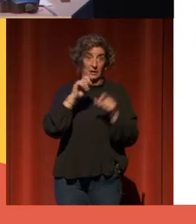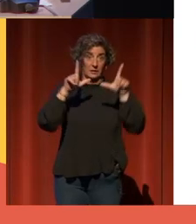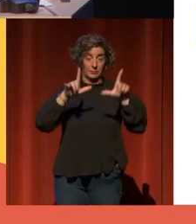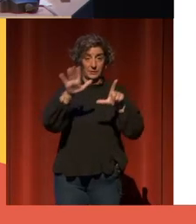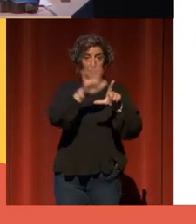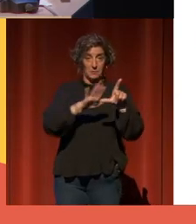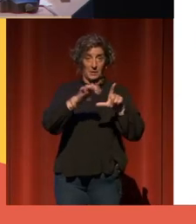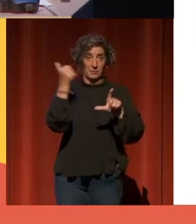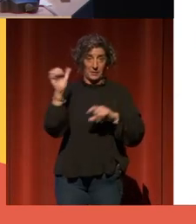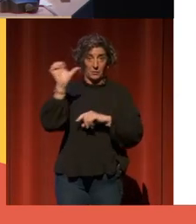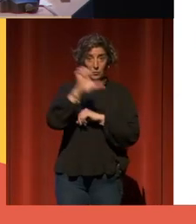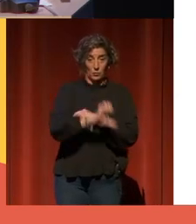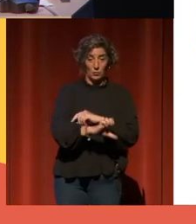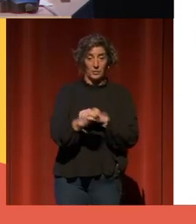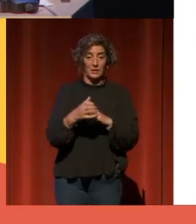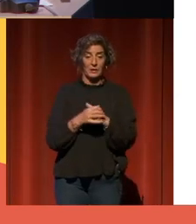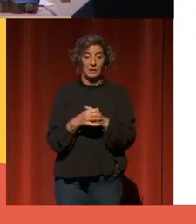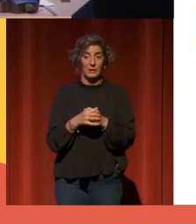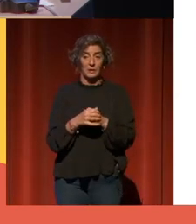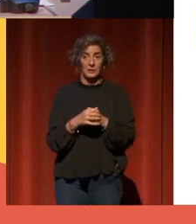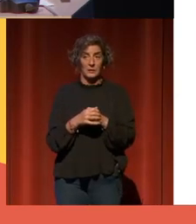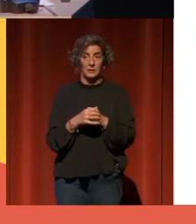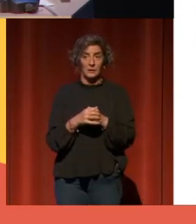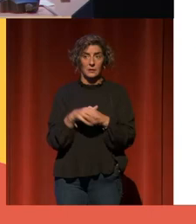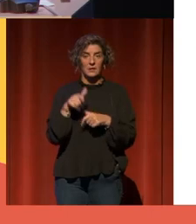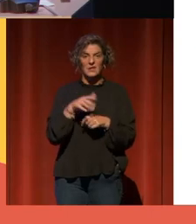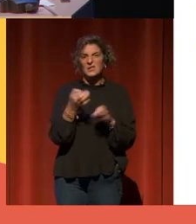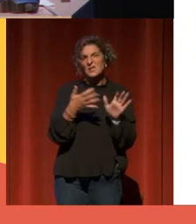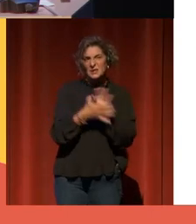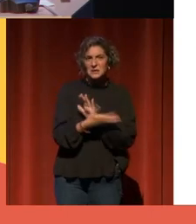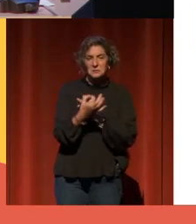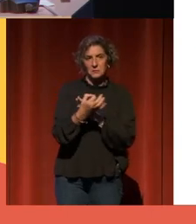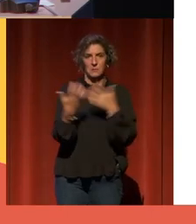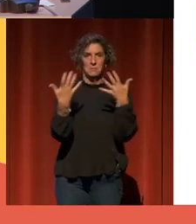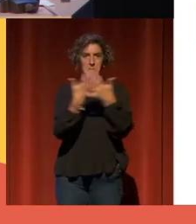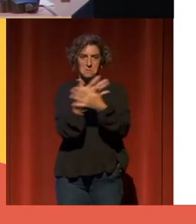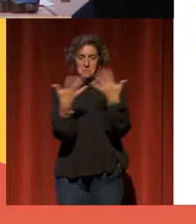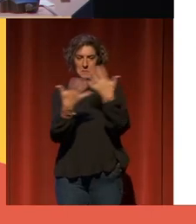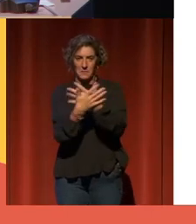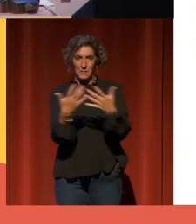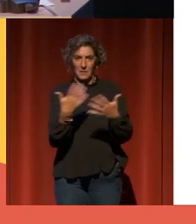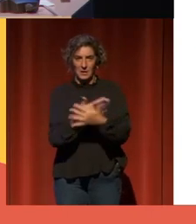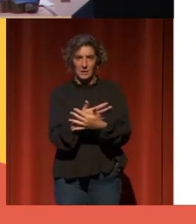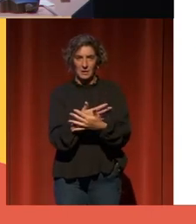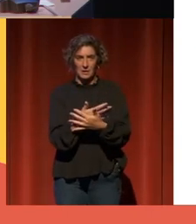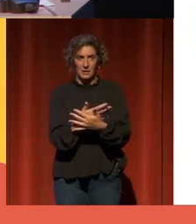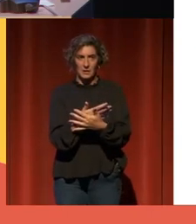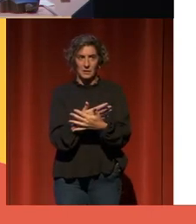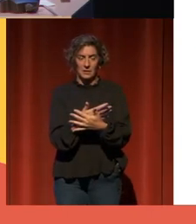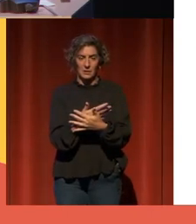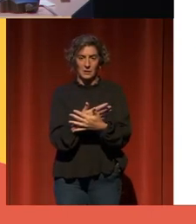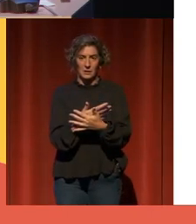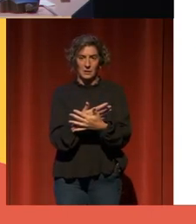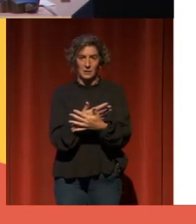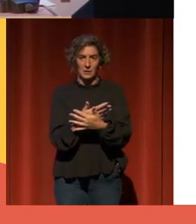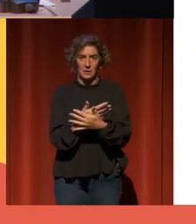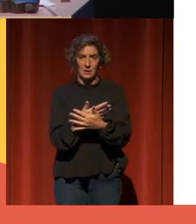de Europa consiste en una mezcla de